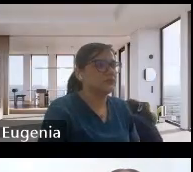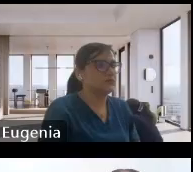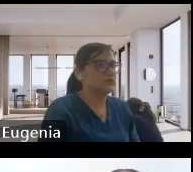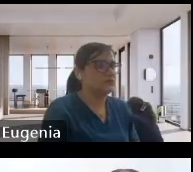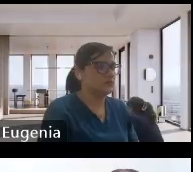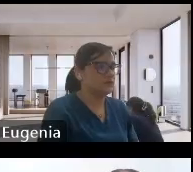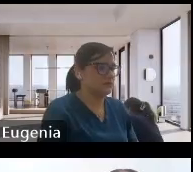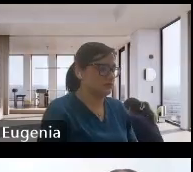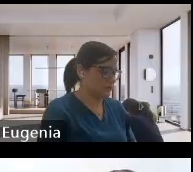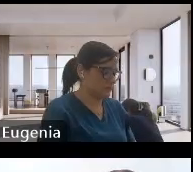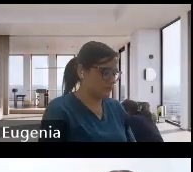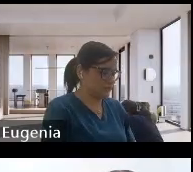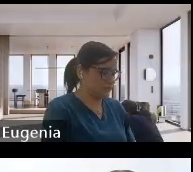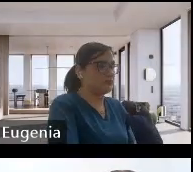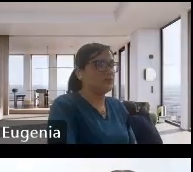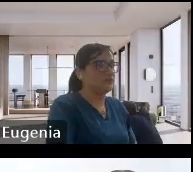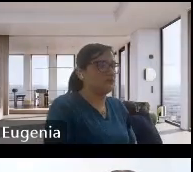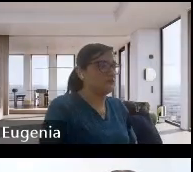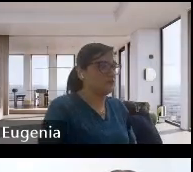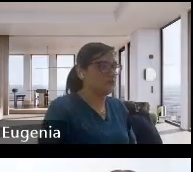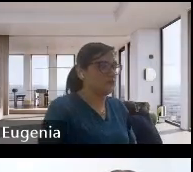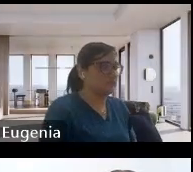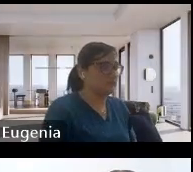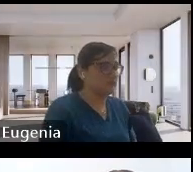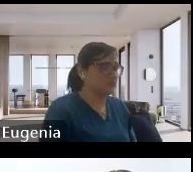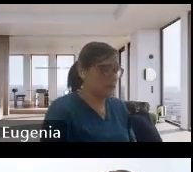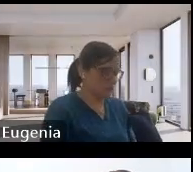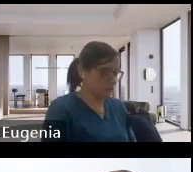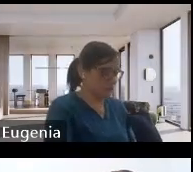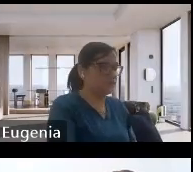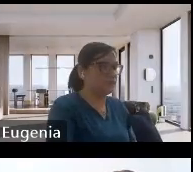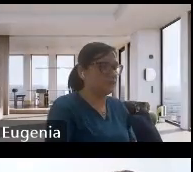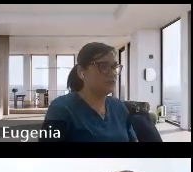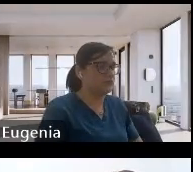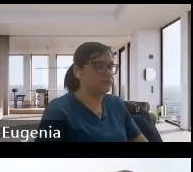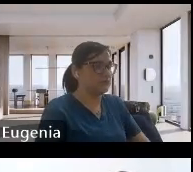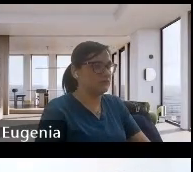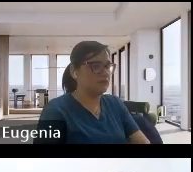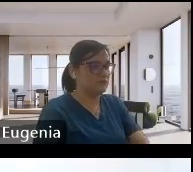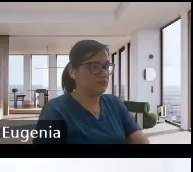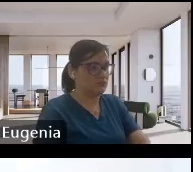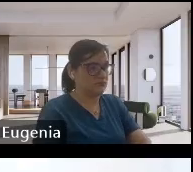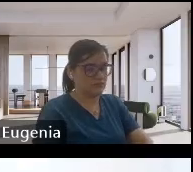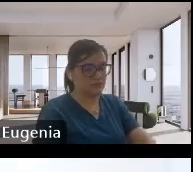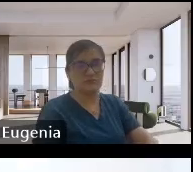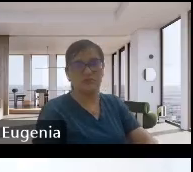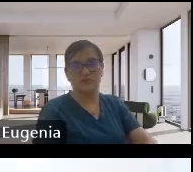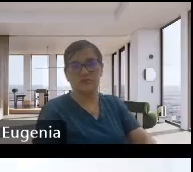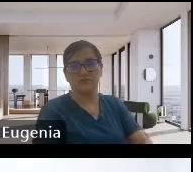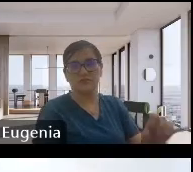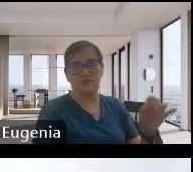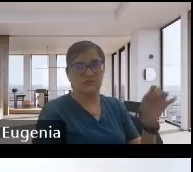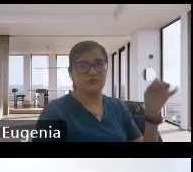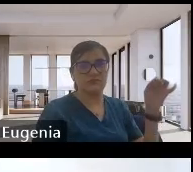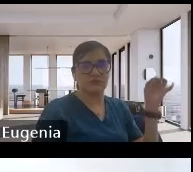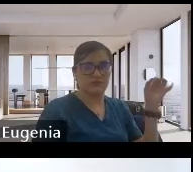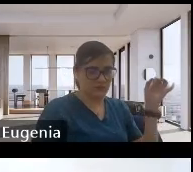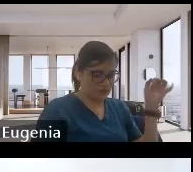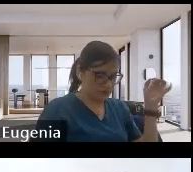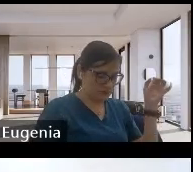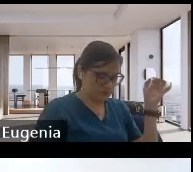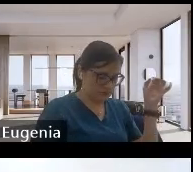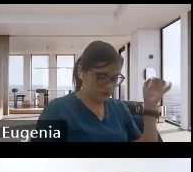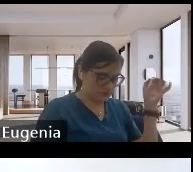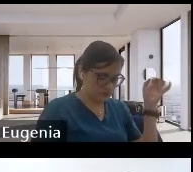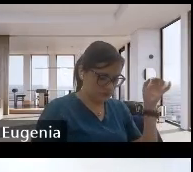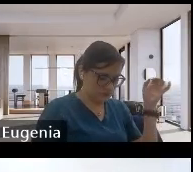de vacaciones. Quiero ver si está sangrando. Digo, ahí ya me parece muy perversa la situación, pero a lo que voy es que sí